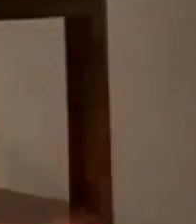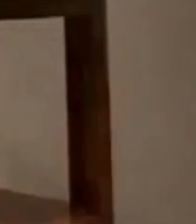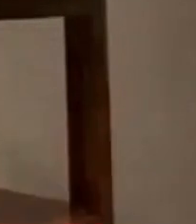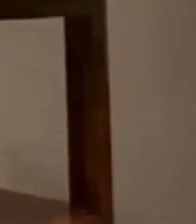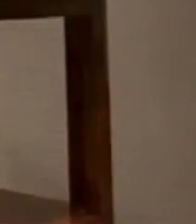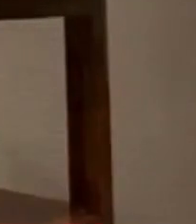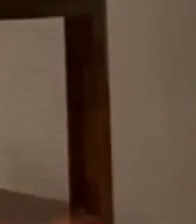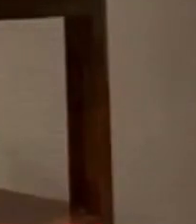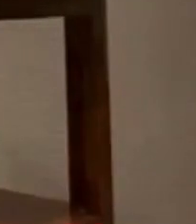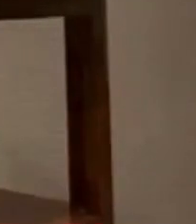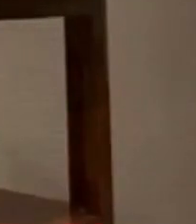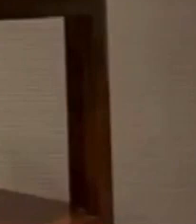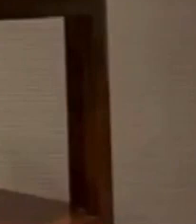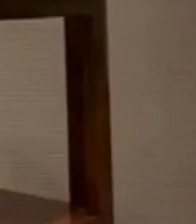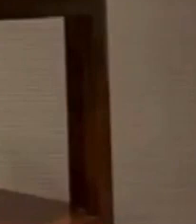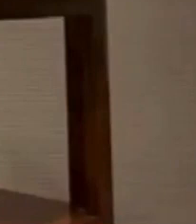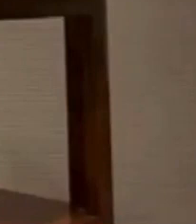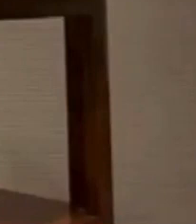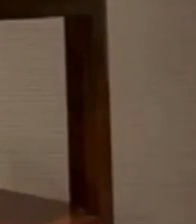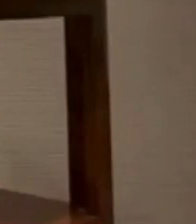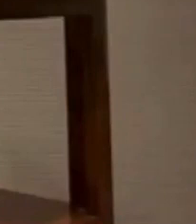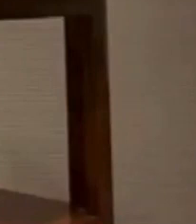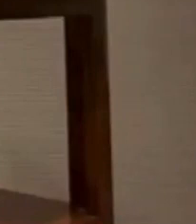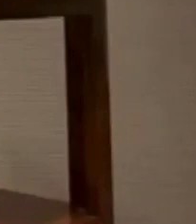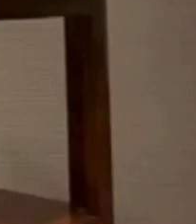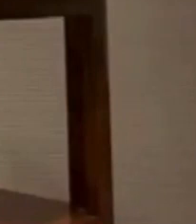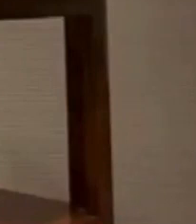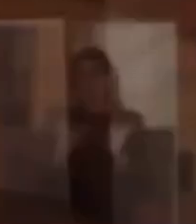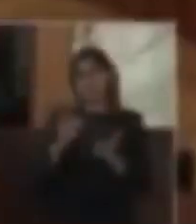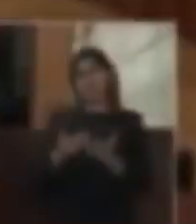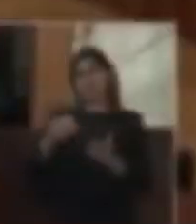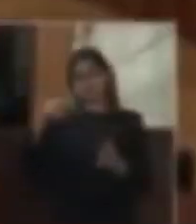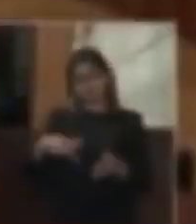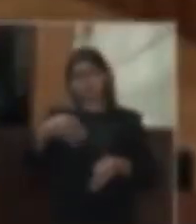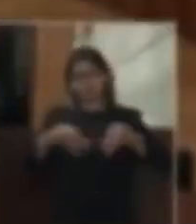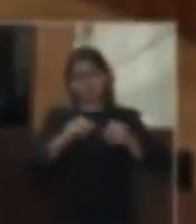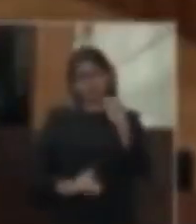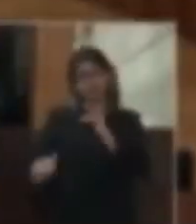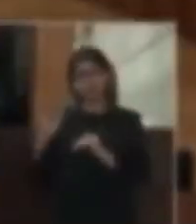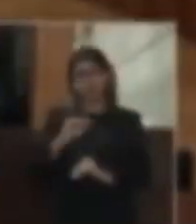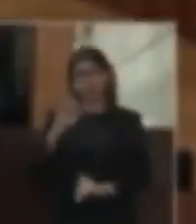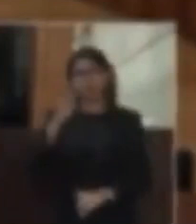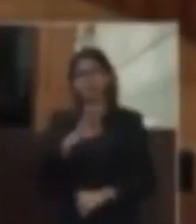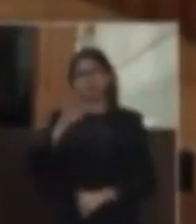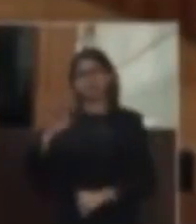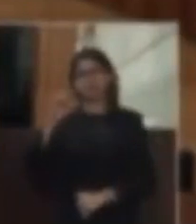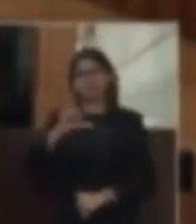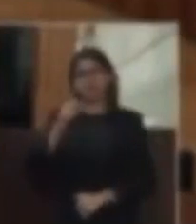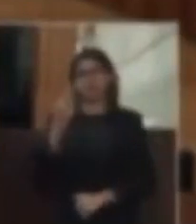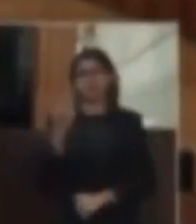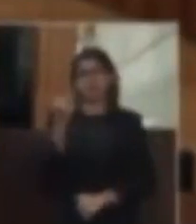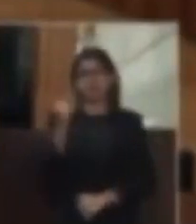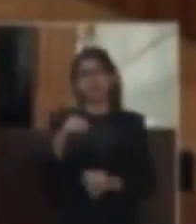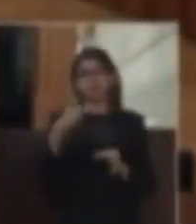traía, pero él quería que nada más fuera un exhorto. Al final se votó 4 votos contra 3 para que sí quedaran vinculados los partidos, de manera que